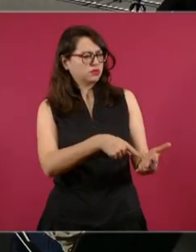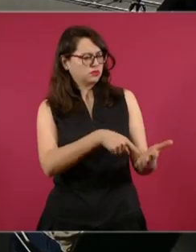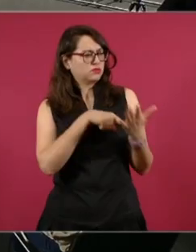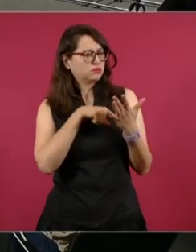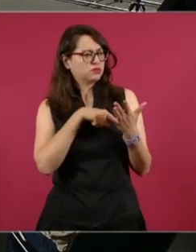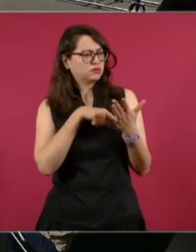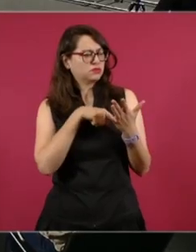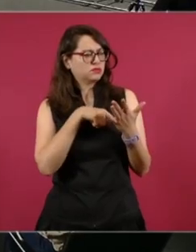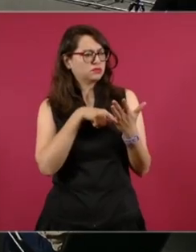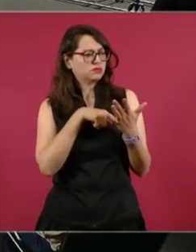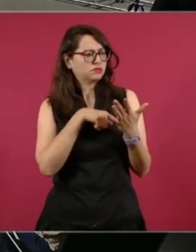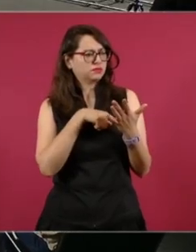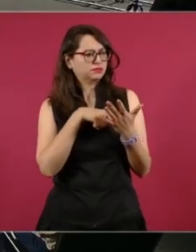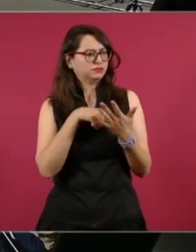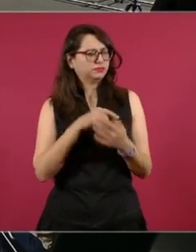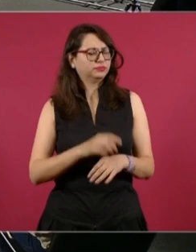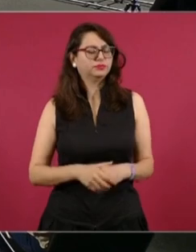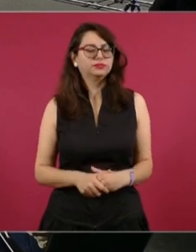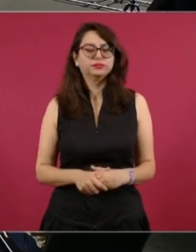trabajando